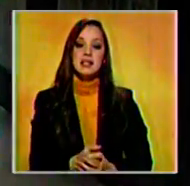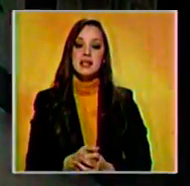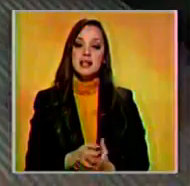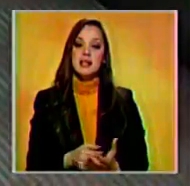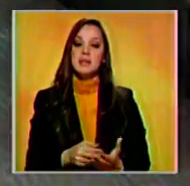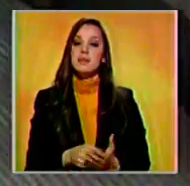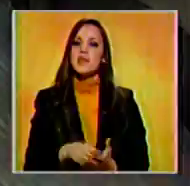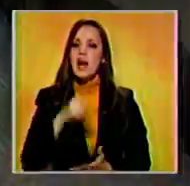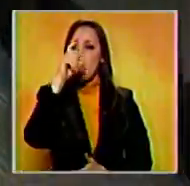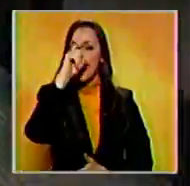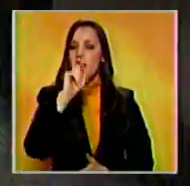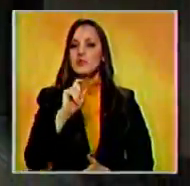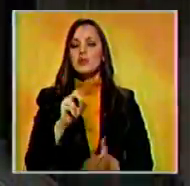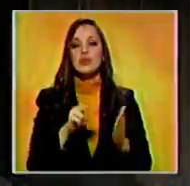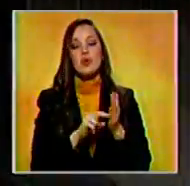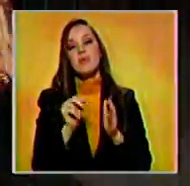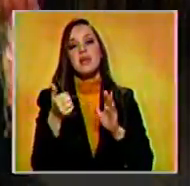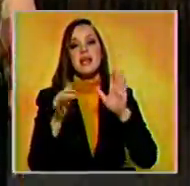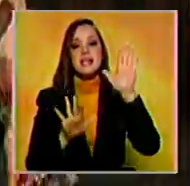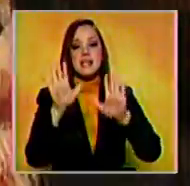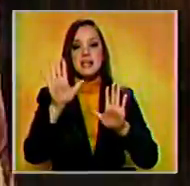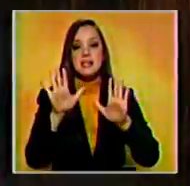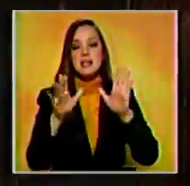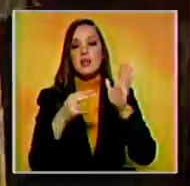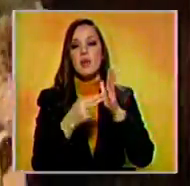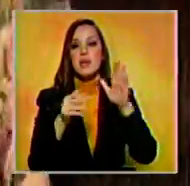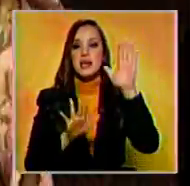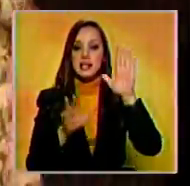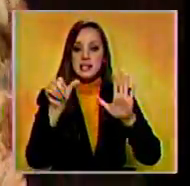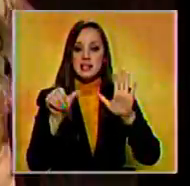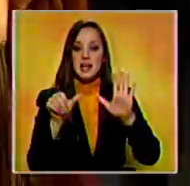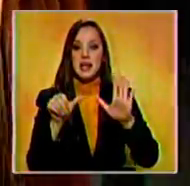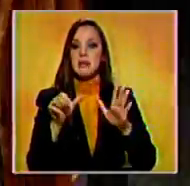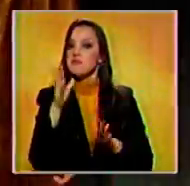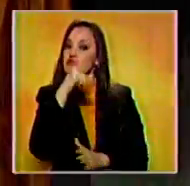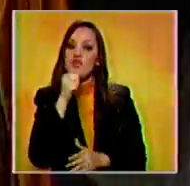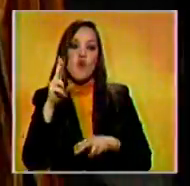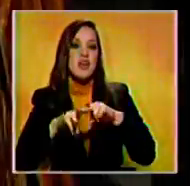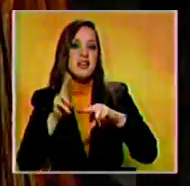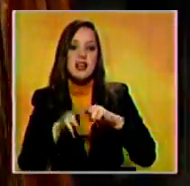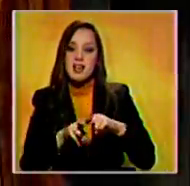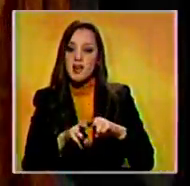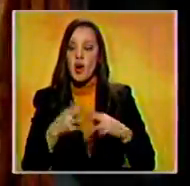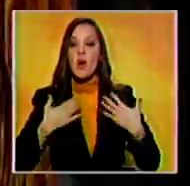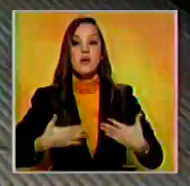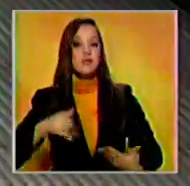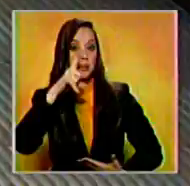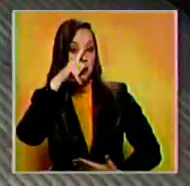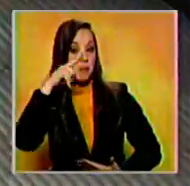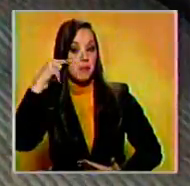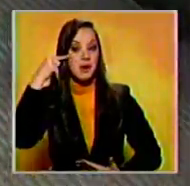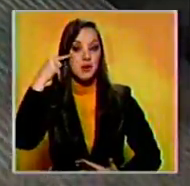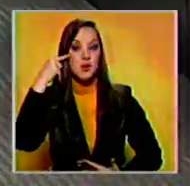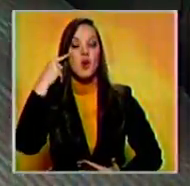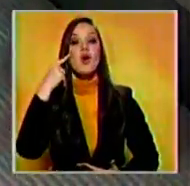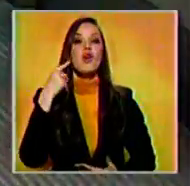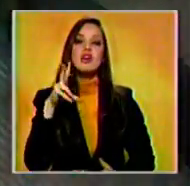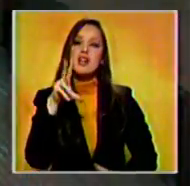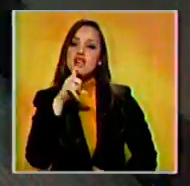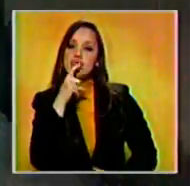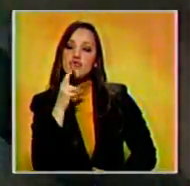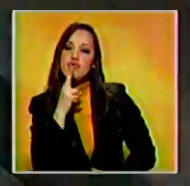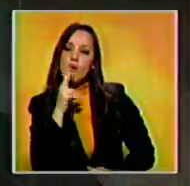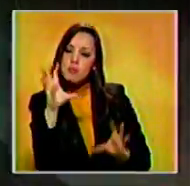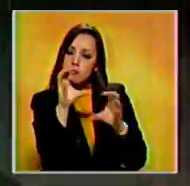Otoño-Invierno 2015-2016 estuvo ausente el color negro, predominando los marrones, terracota, verde